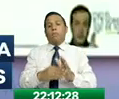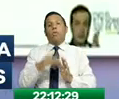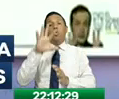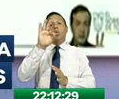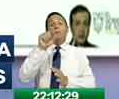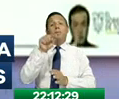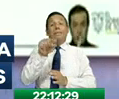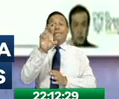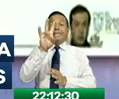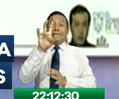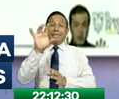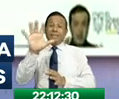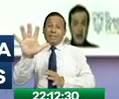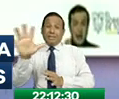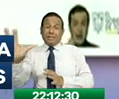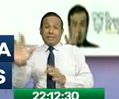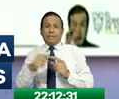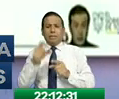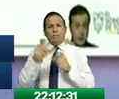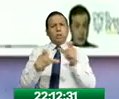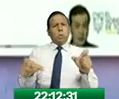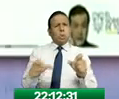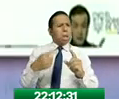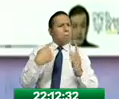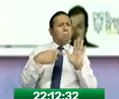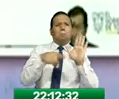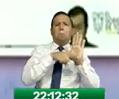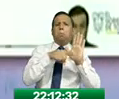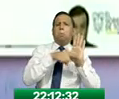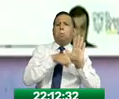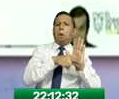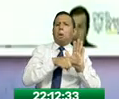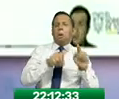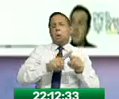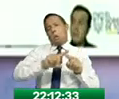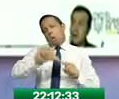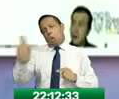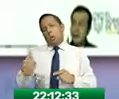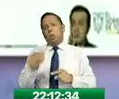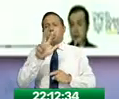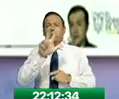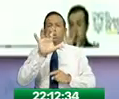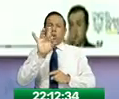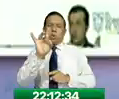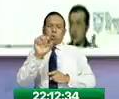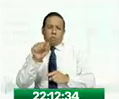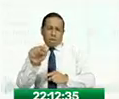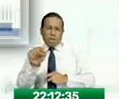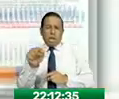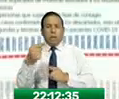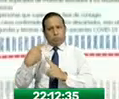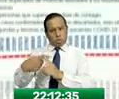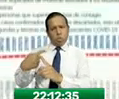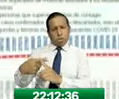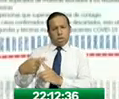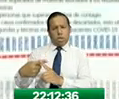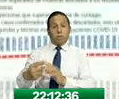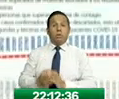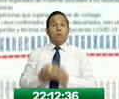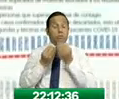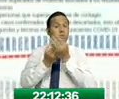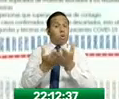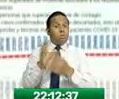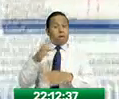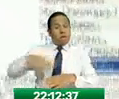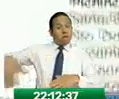29.719 casos y 50.000 casos descartados frente a los 38.571 confirmados. Según la infografía nacional, hasta